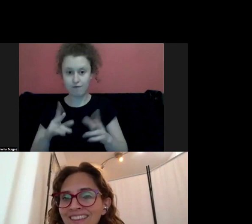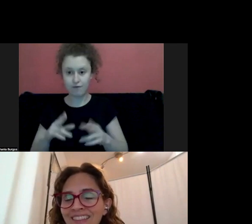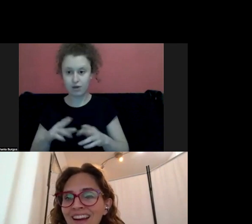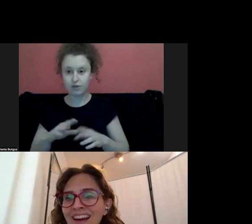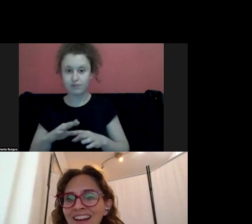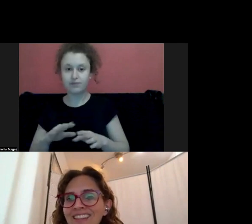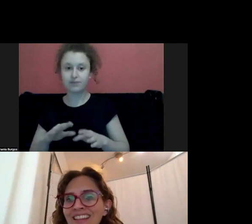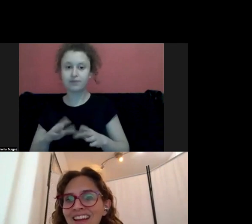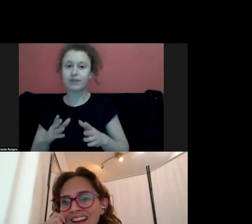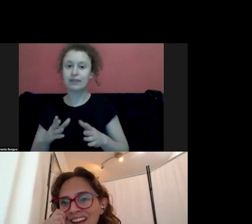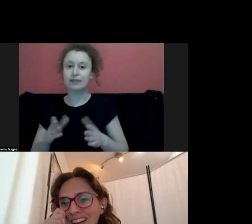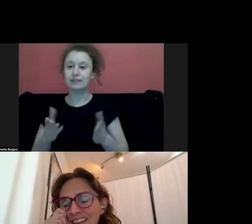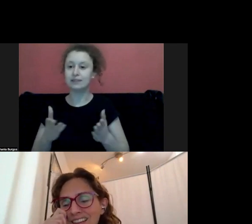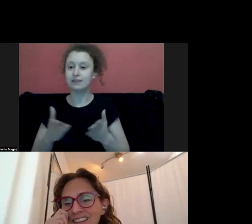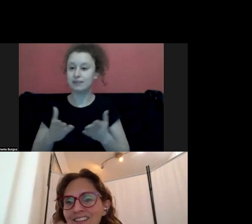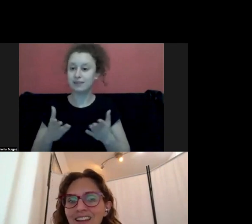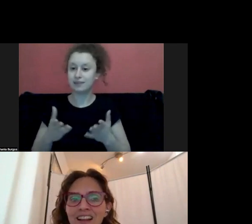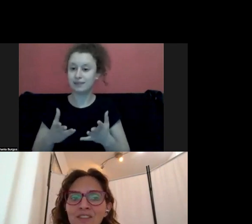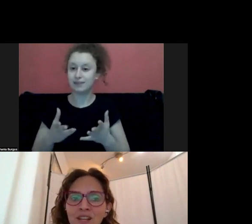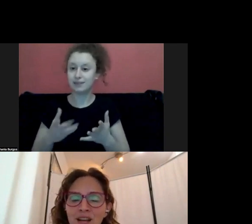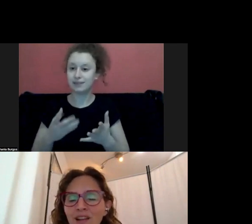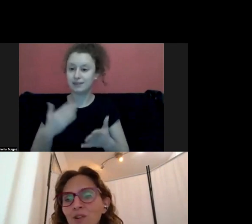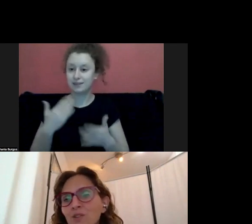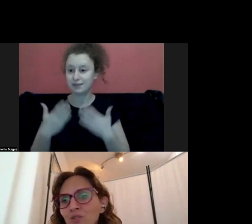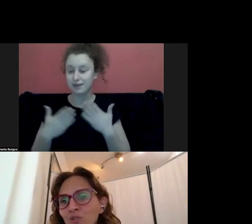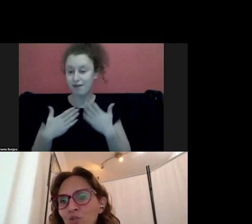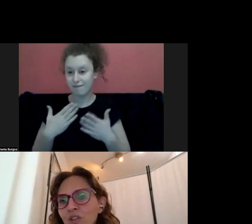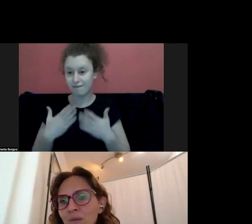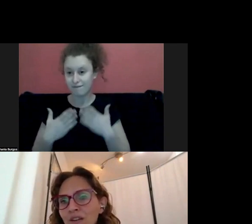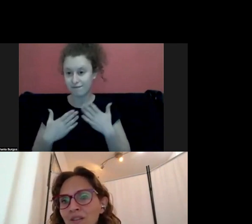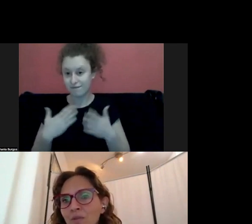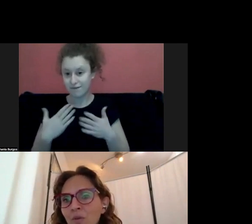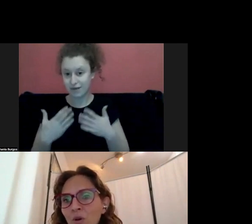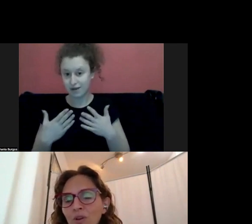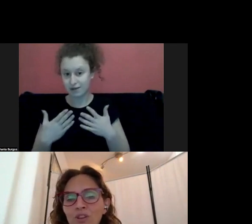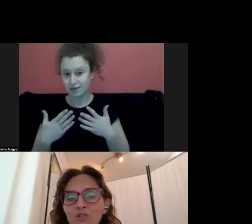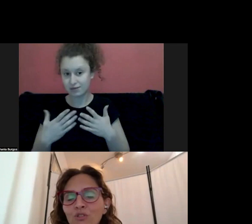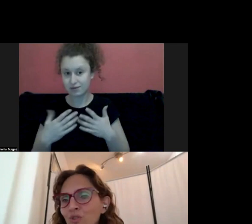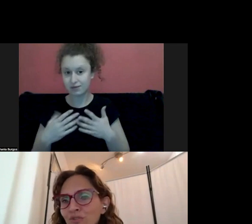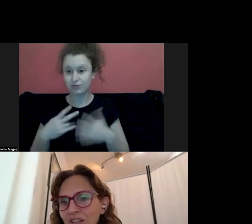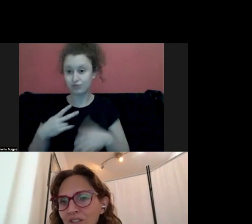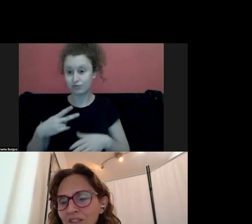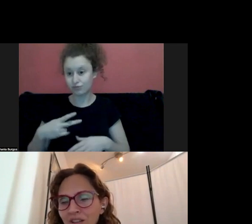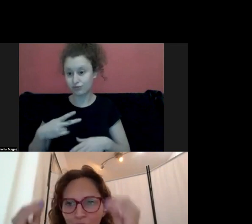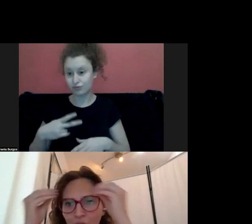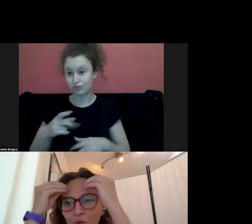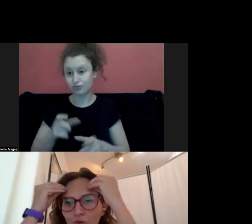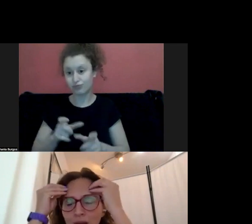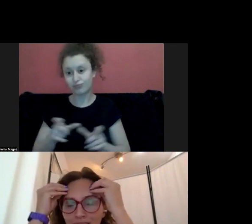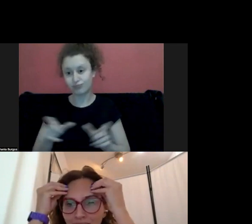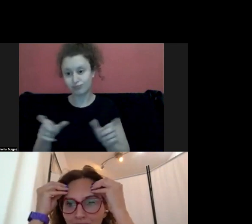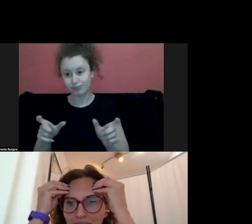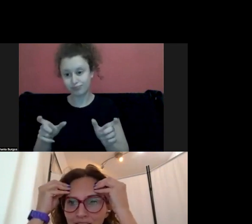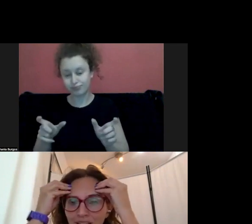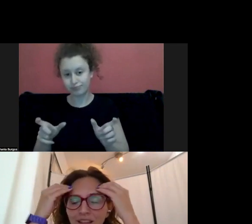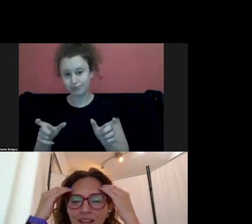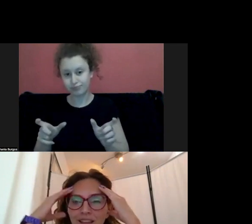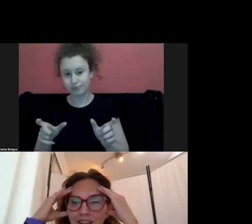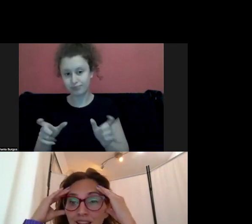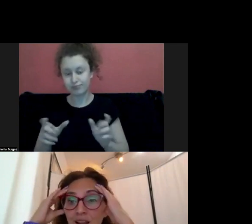quería dejar esta charla sin hablaros de estos 2 lemas de mi blog, que son 2 frases que como